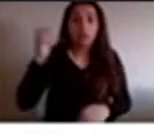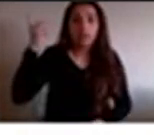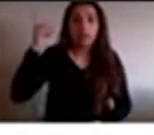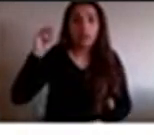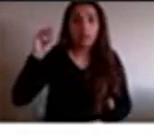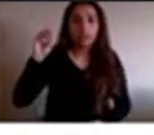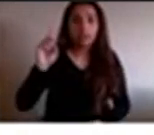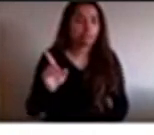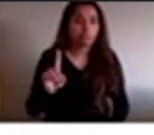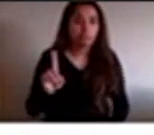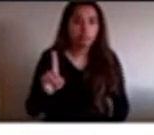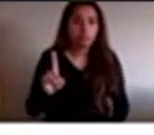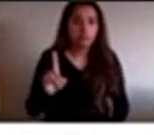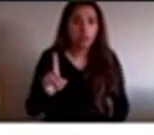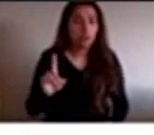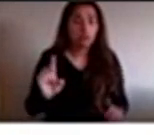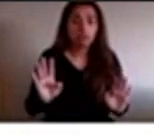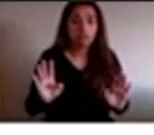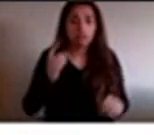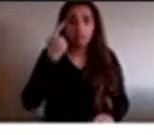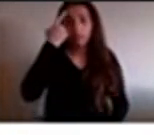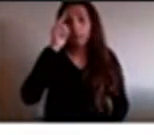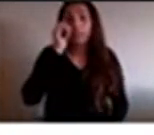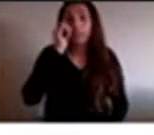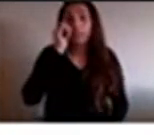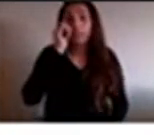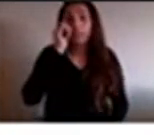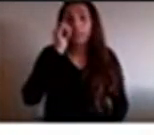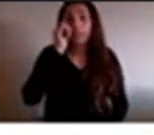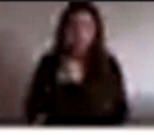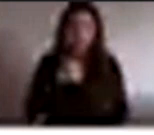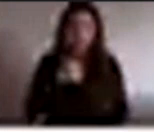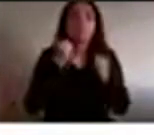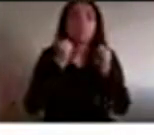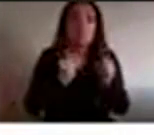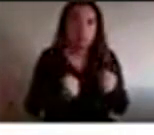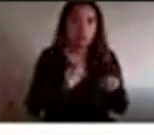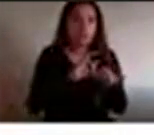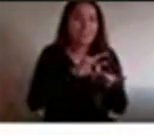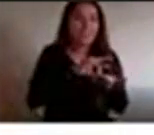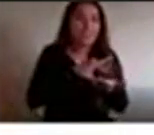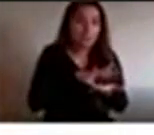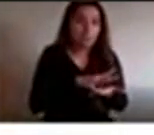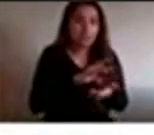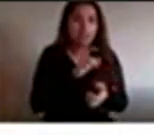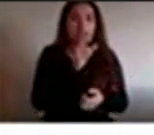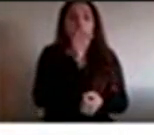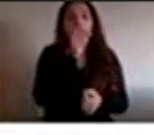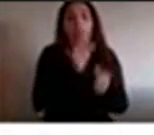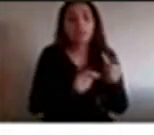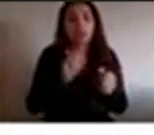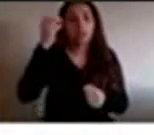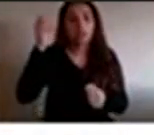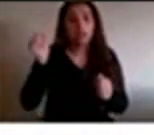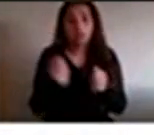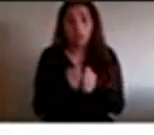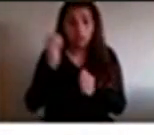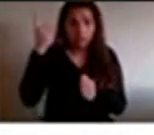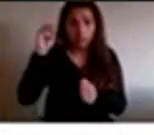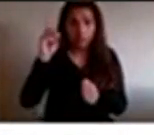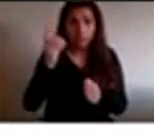como con cualquier otro trabajador y si hay causales de terminación, pues se da por terminado. eso digamos que es